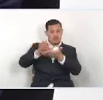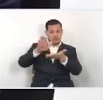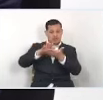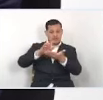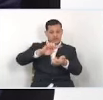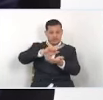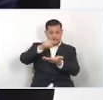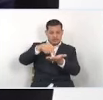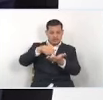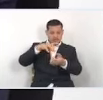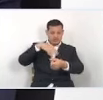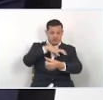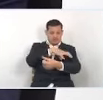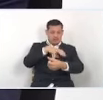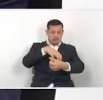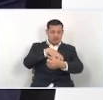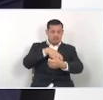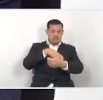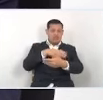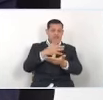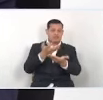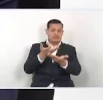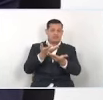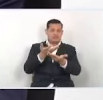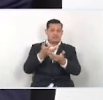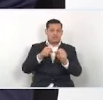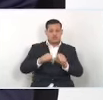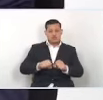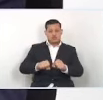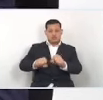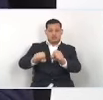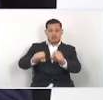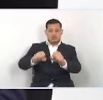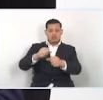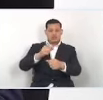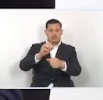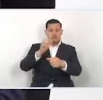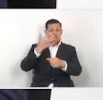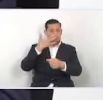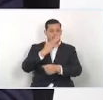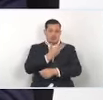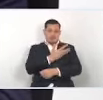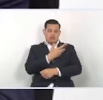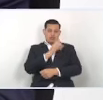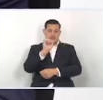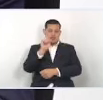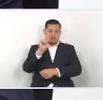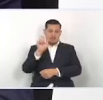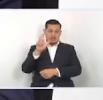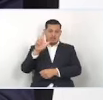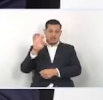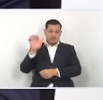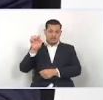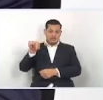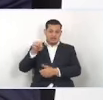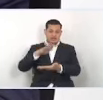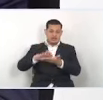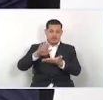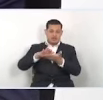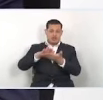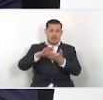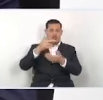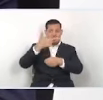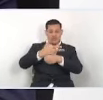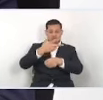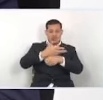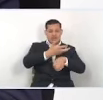centros de abastecimiento, de supermercados grandes en Santa Elena, por ejemplo, y ahí compran sus productos o los importan de